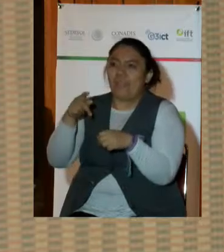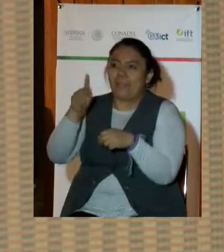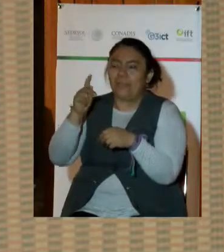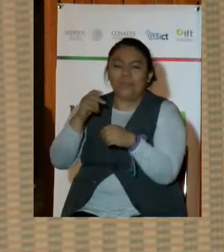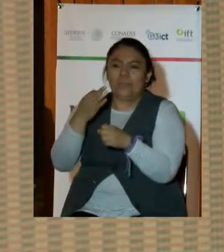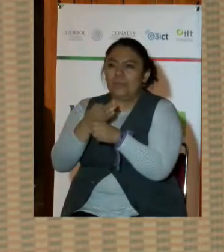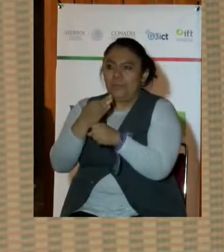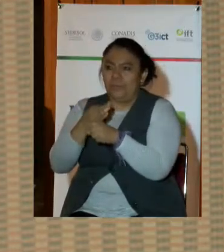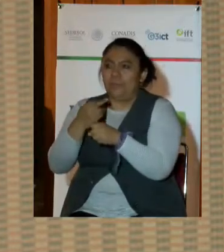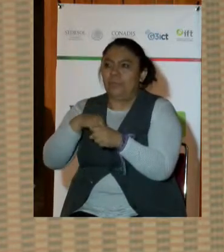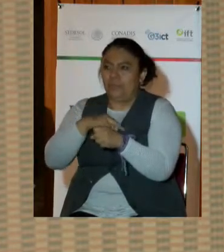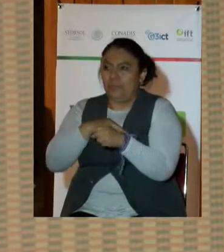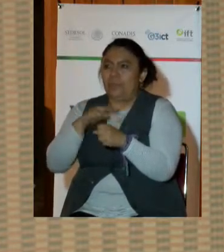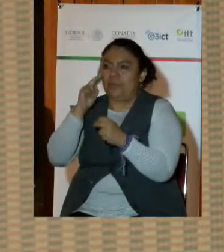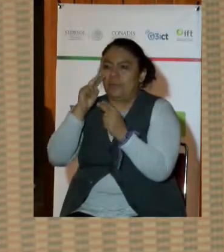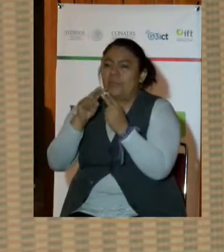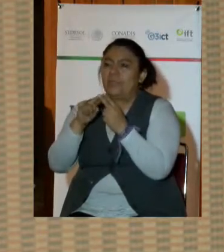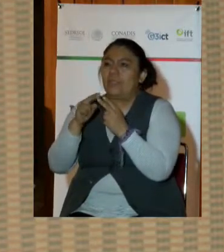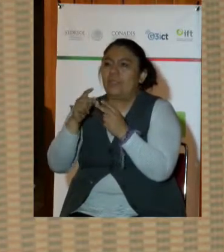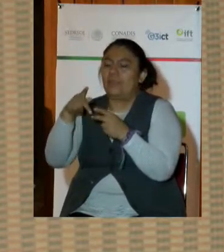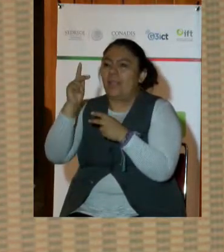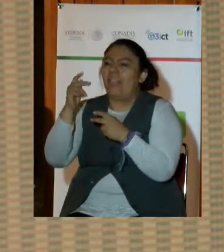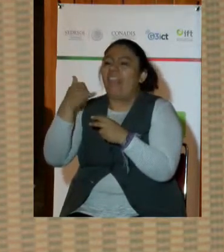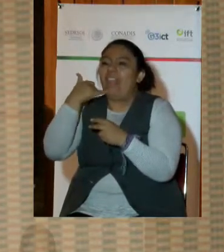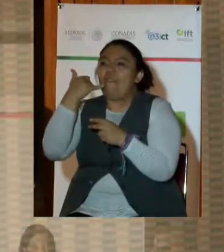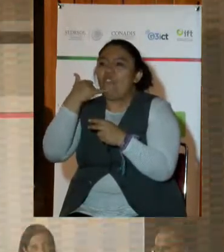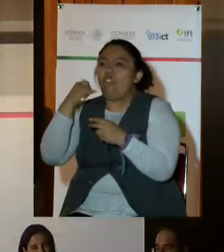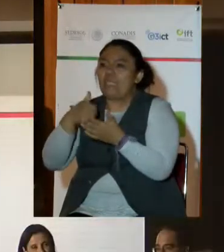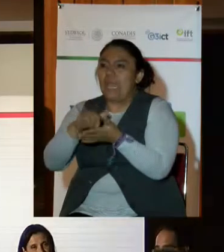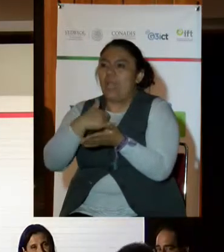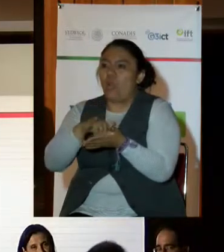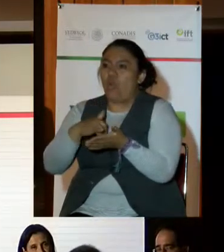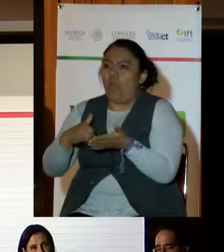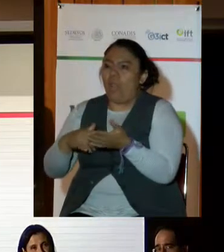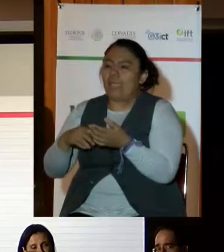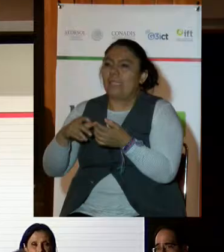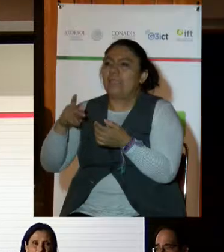Labardini, sí es muy importante contemplar